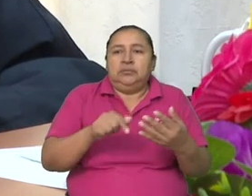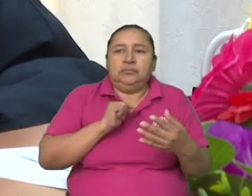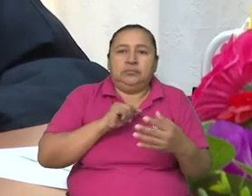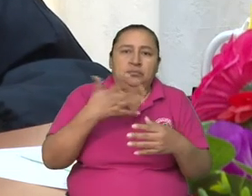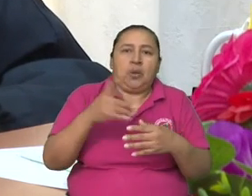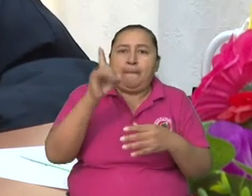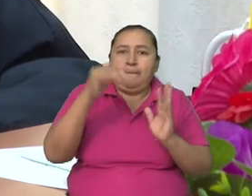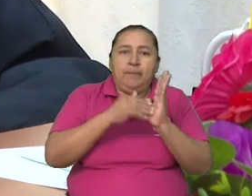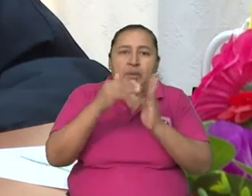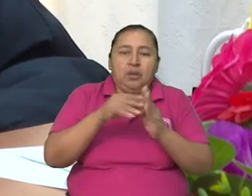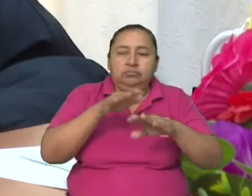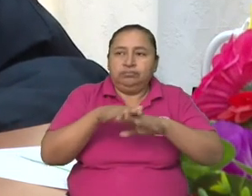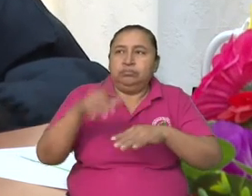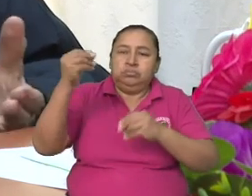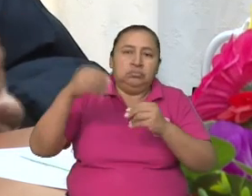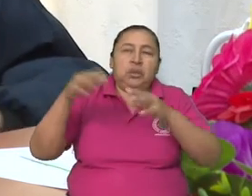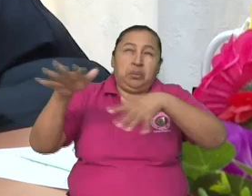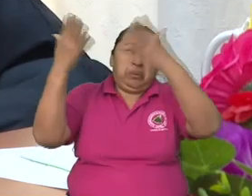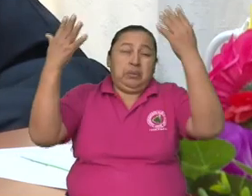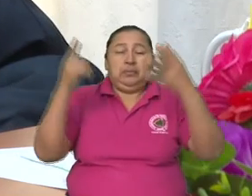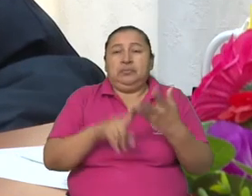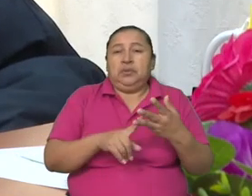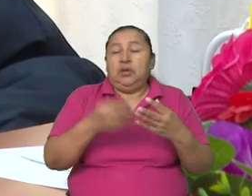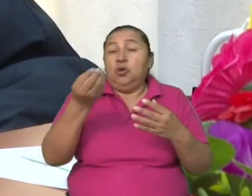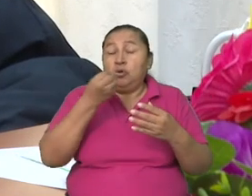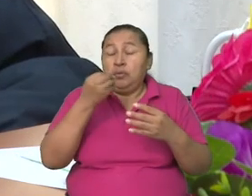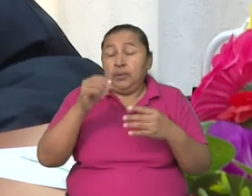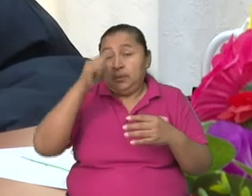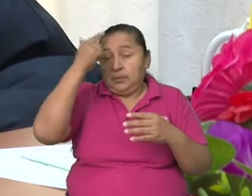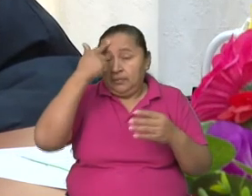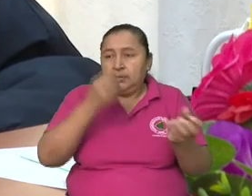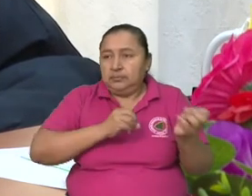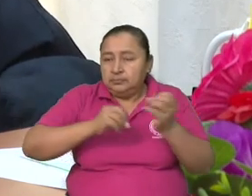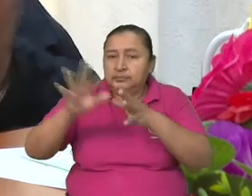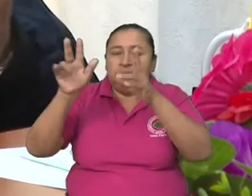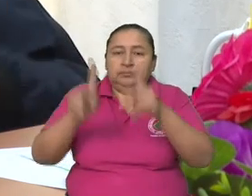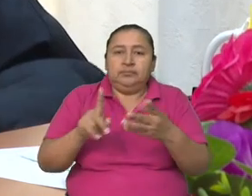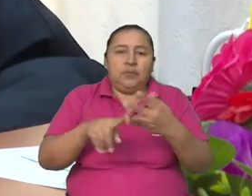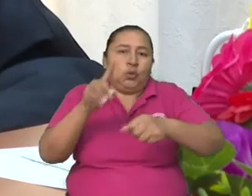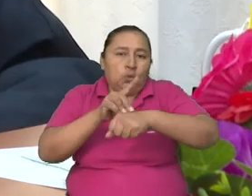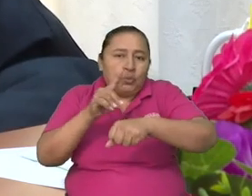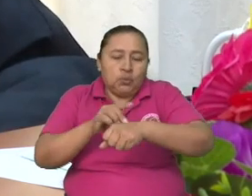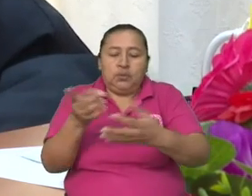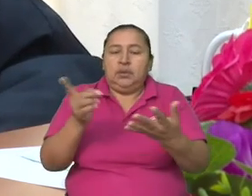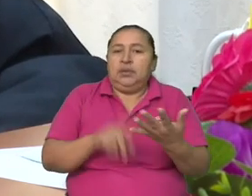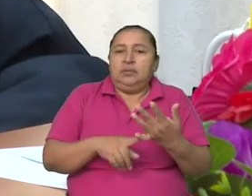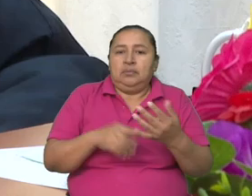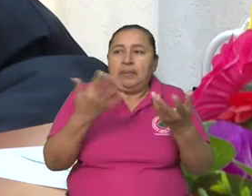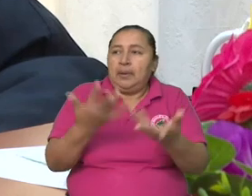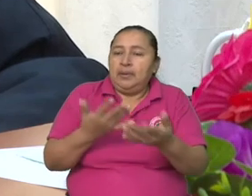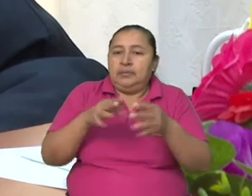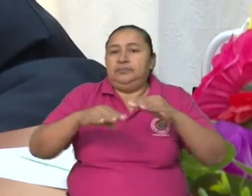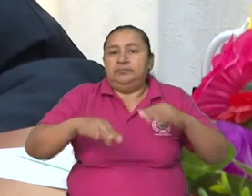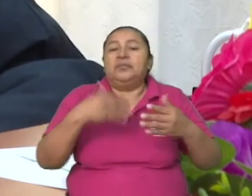un millón y medio de láminas de zinc se llevó allá, comida que mandaba nuestro gobierno a la población, los médicos, ¿verdad?